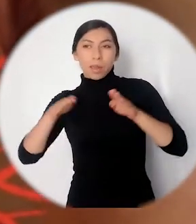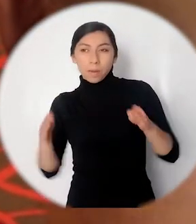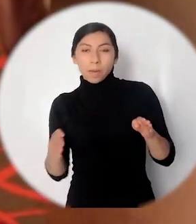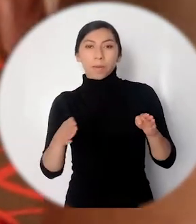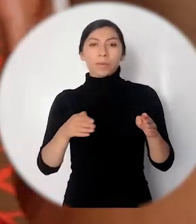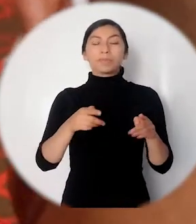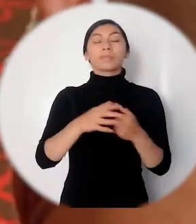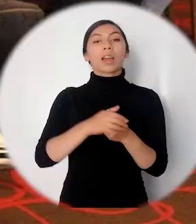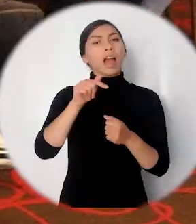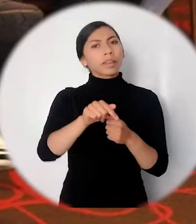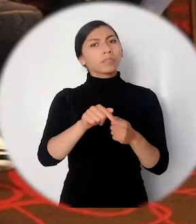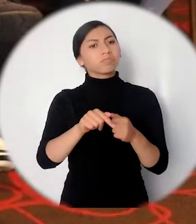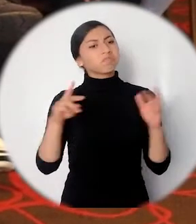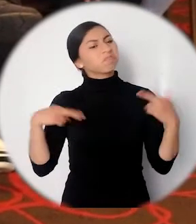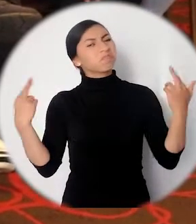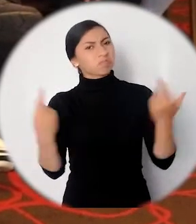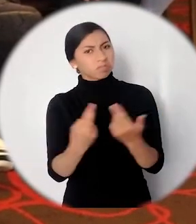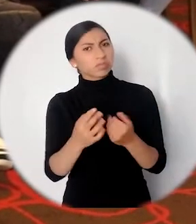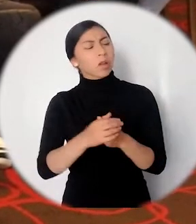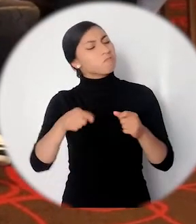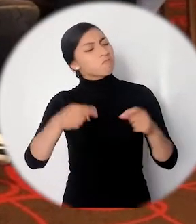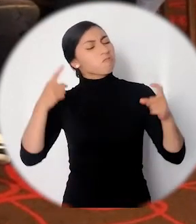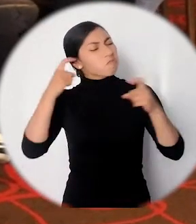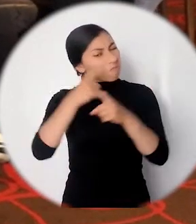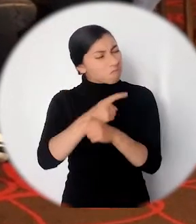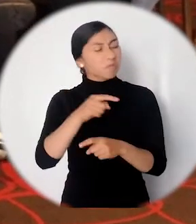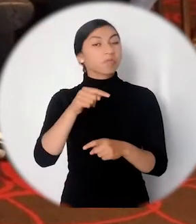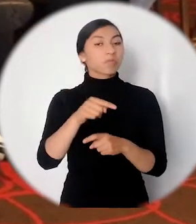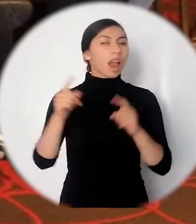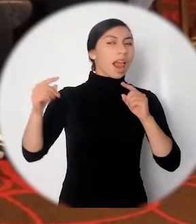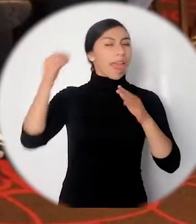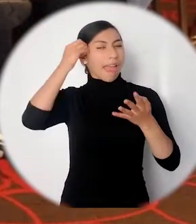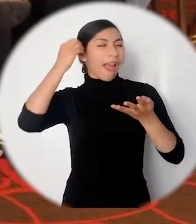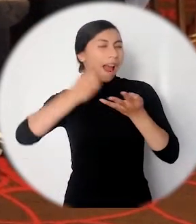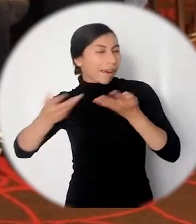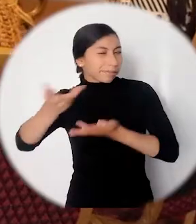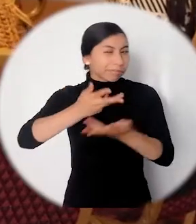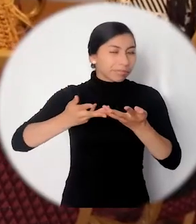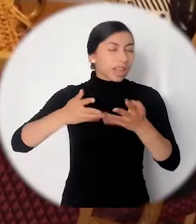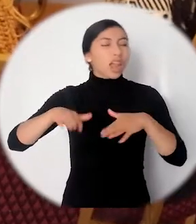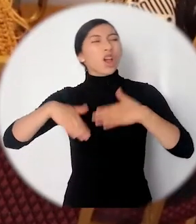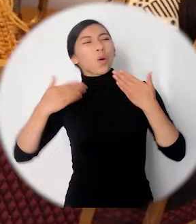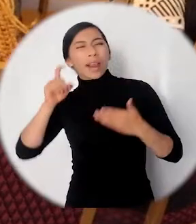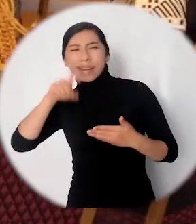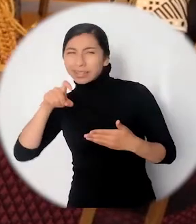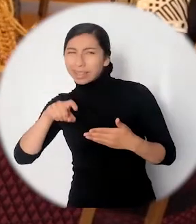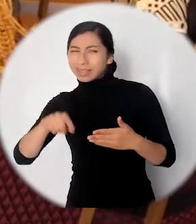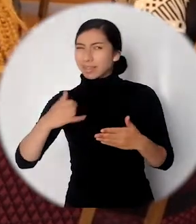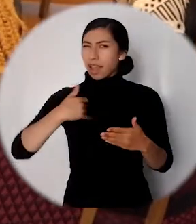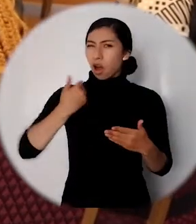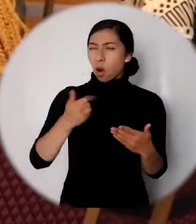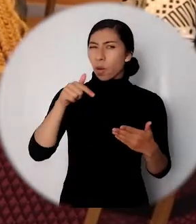de Bogotá estuvieron reunidos en un espacio de reflexión y de debate sobre las principales necesidades de